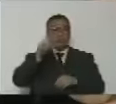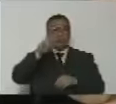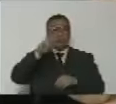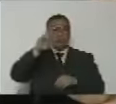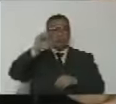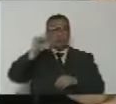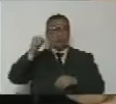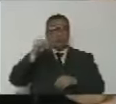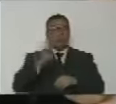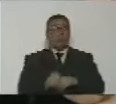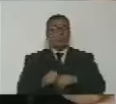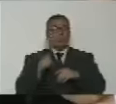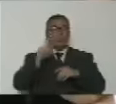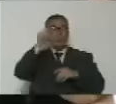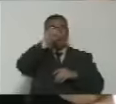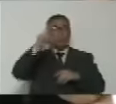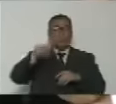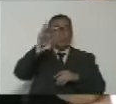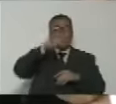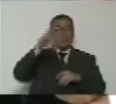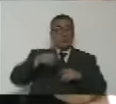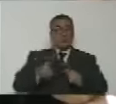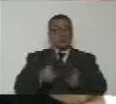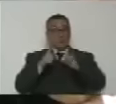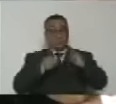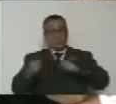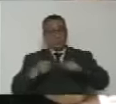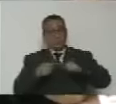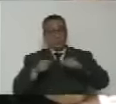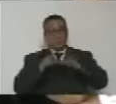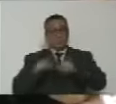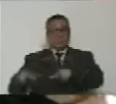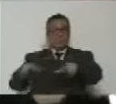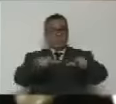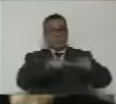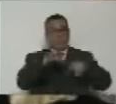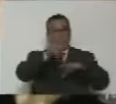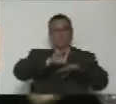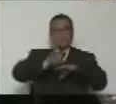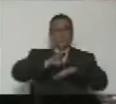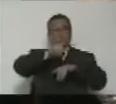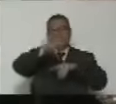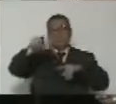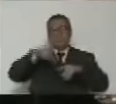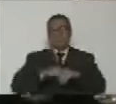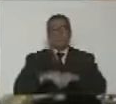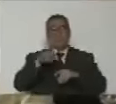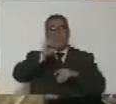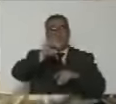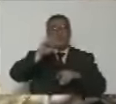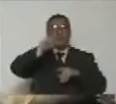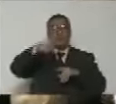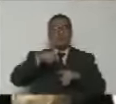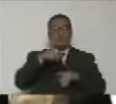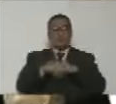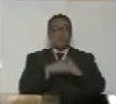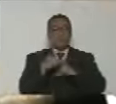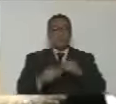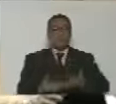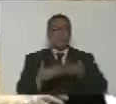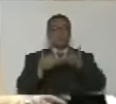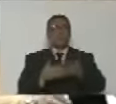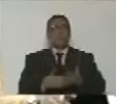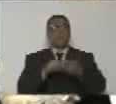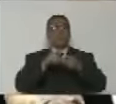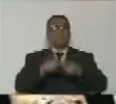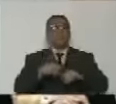de los castillos de Guayana permite el control de todos los llanos orientales, centrales y occidentales, y con ello disponer de